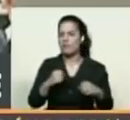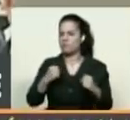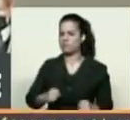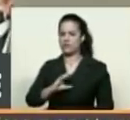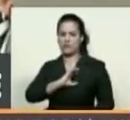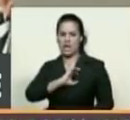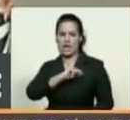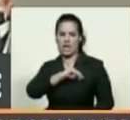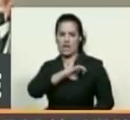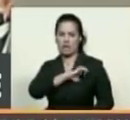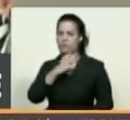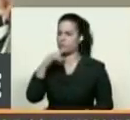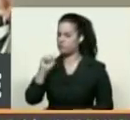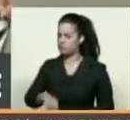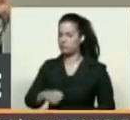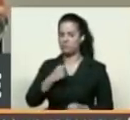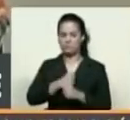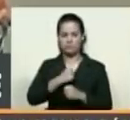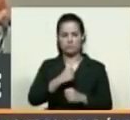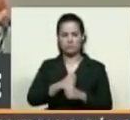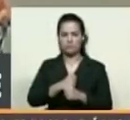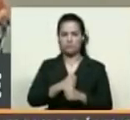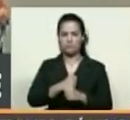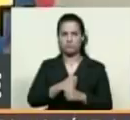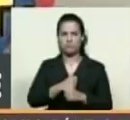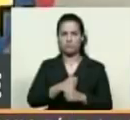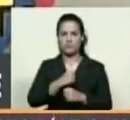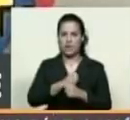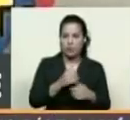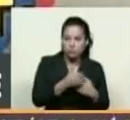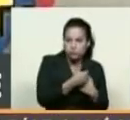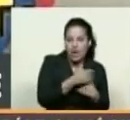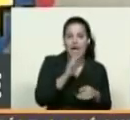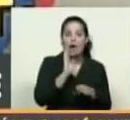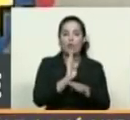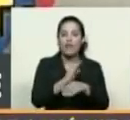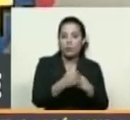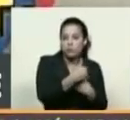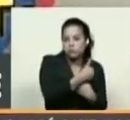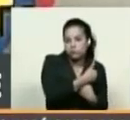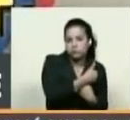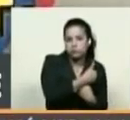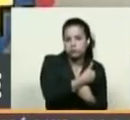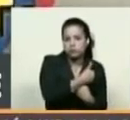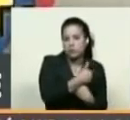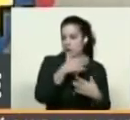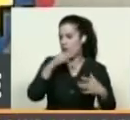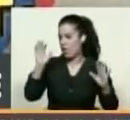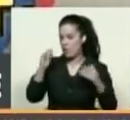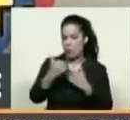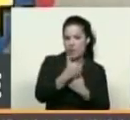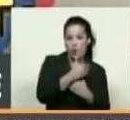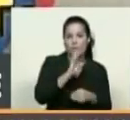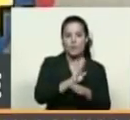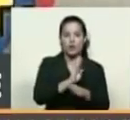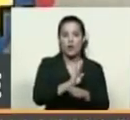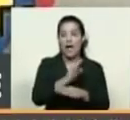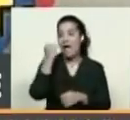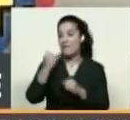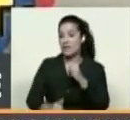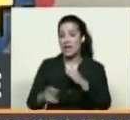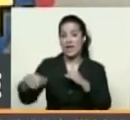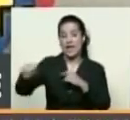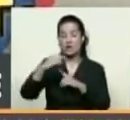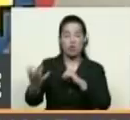empeñaron tanto en esconder las máquinas de votación los días antes para protegerlas, que fueron víctimas de